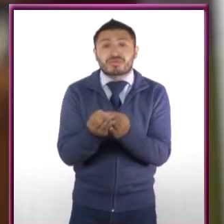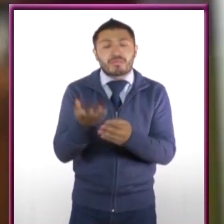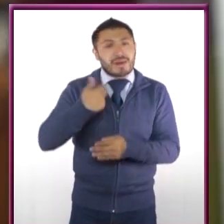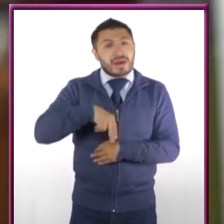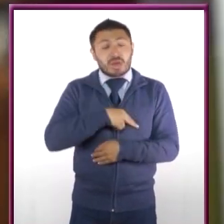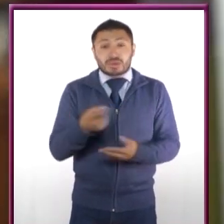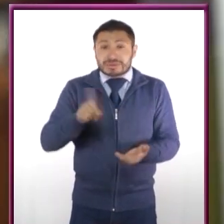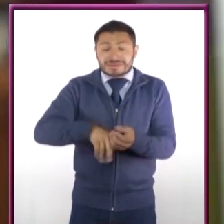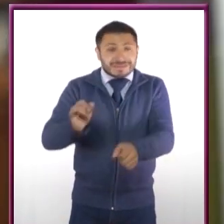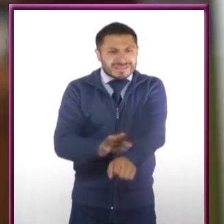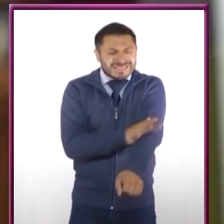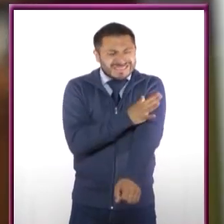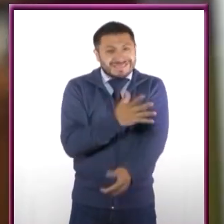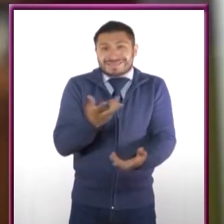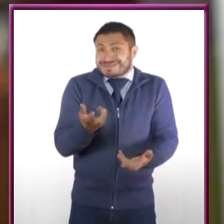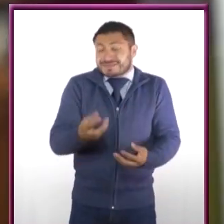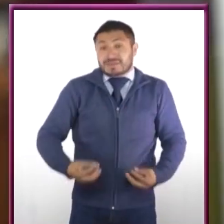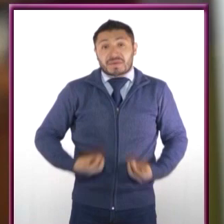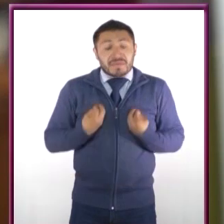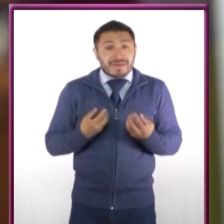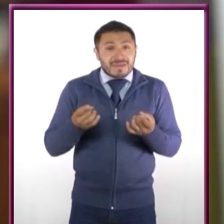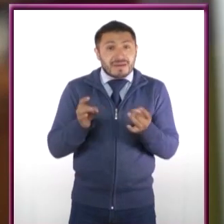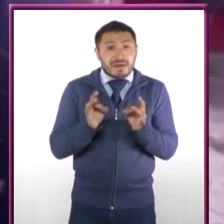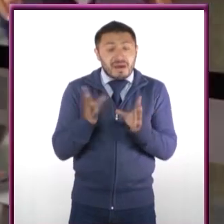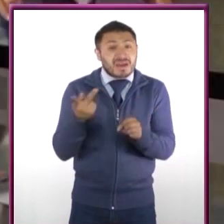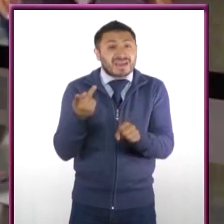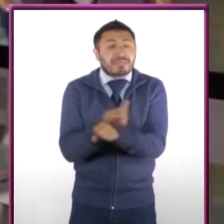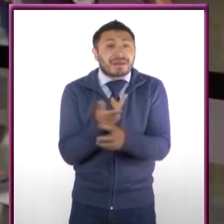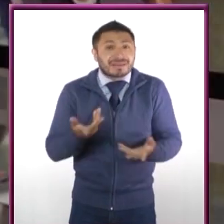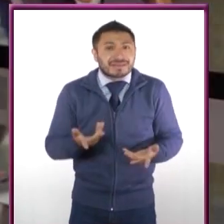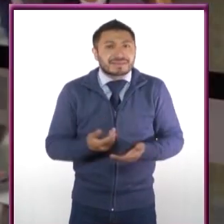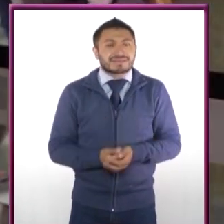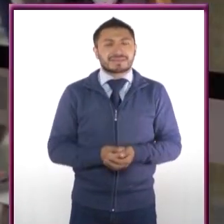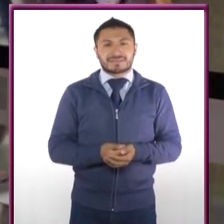las emociones influyen en nuestra vida?